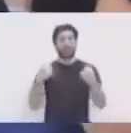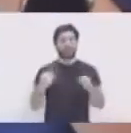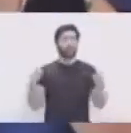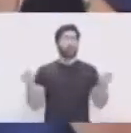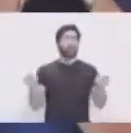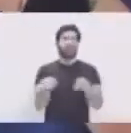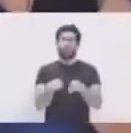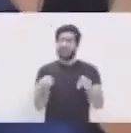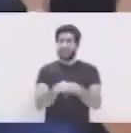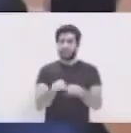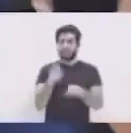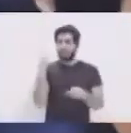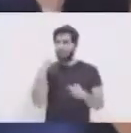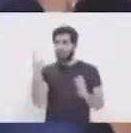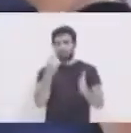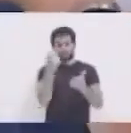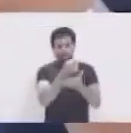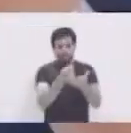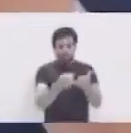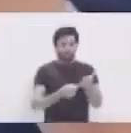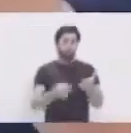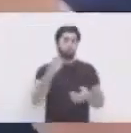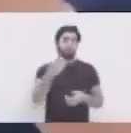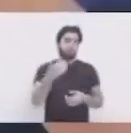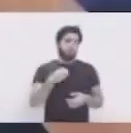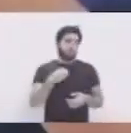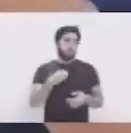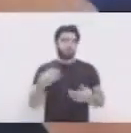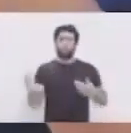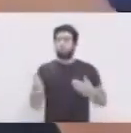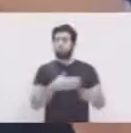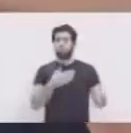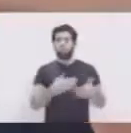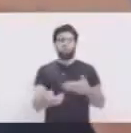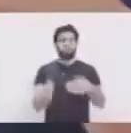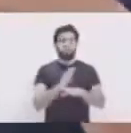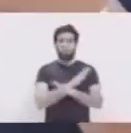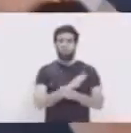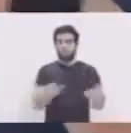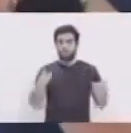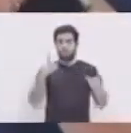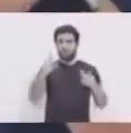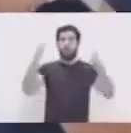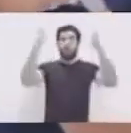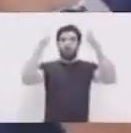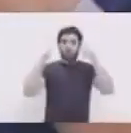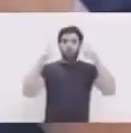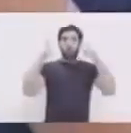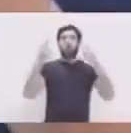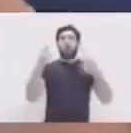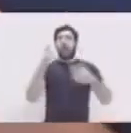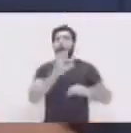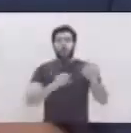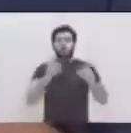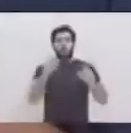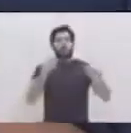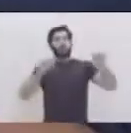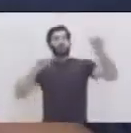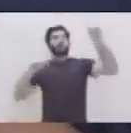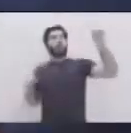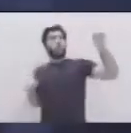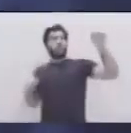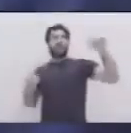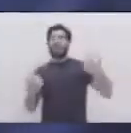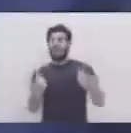el diseño que deseen, ¿de acuerdo? Puede ser cualquier animalito, alguna corona, algún superhéroe que les guste también.